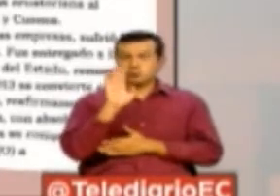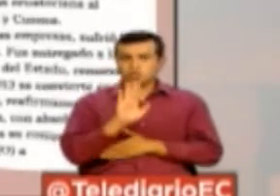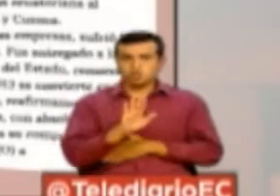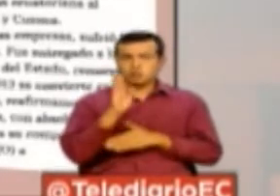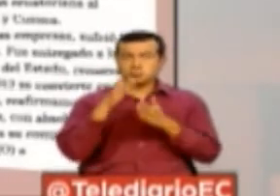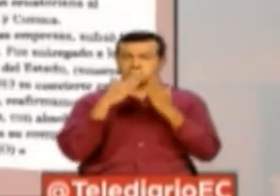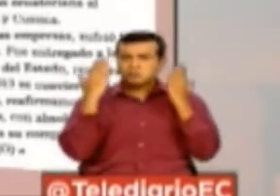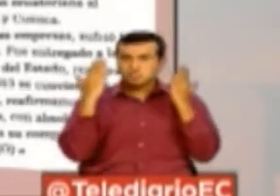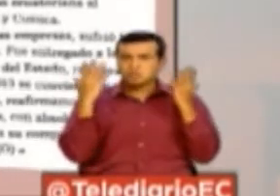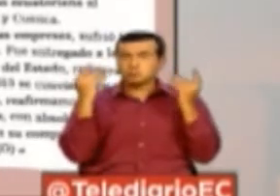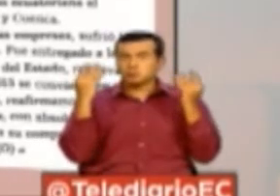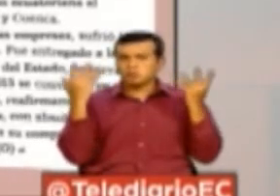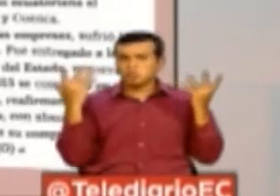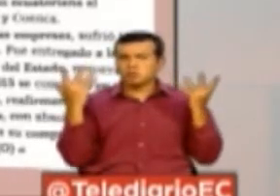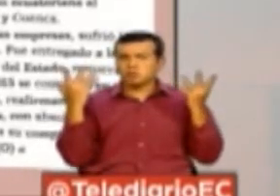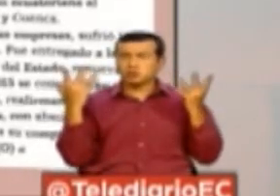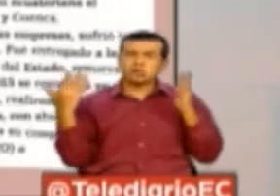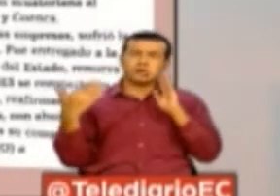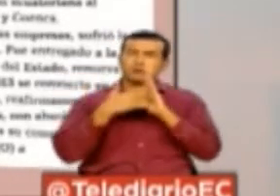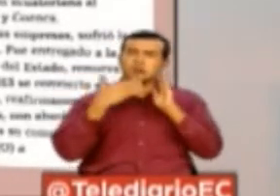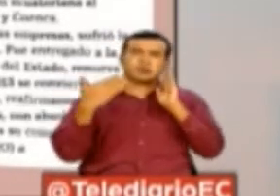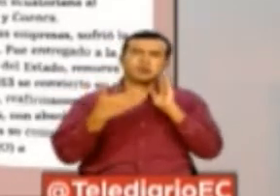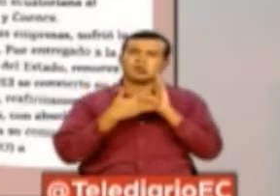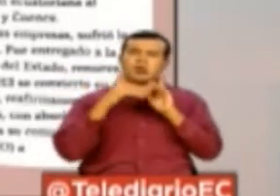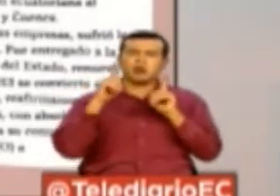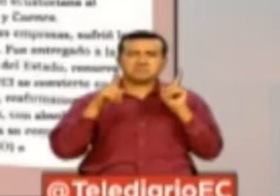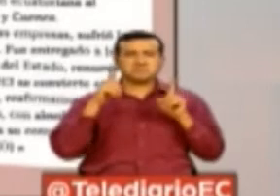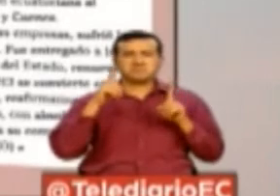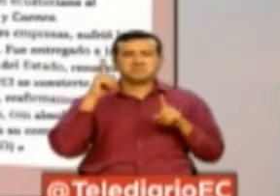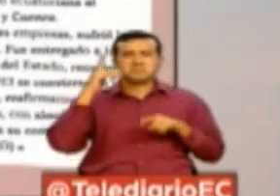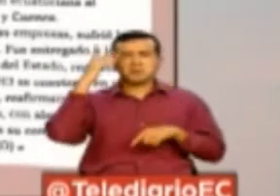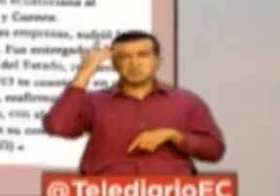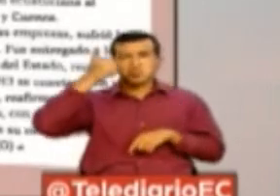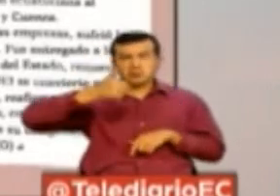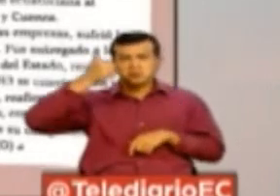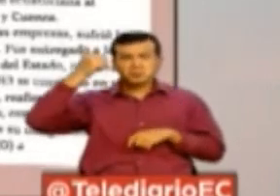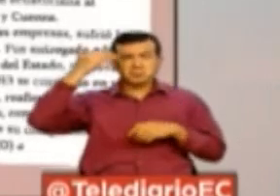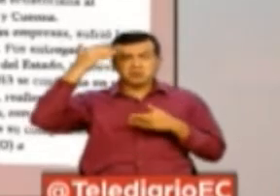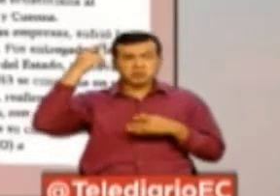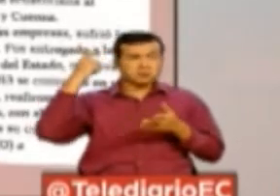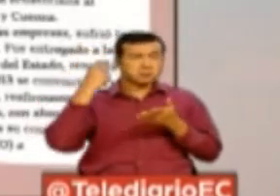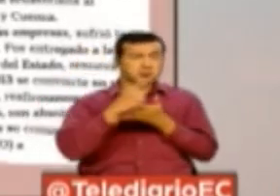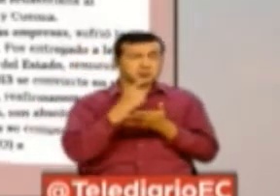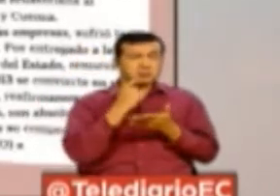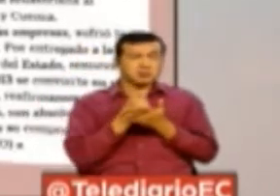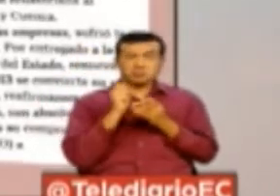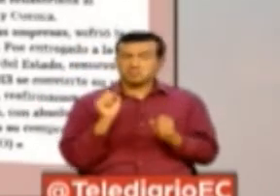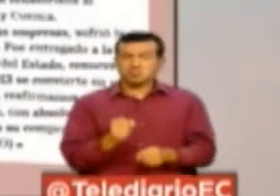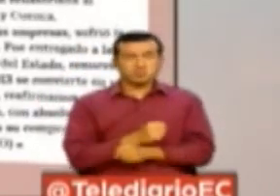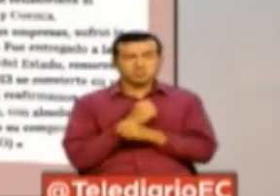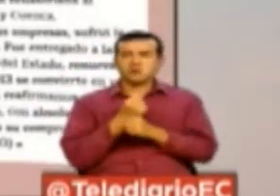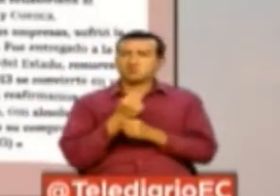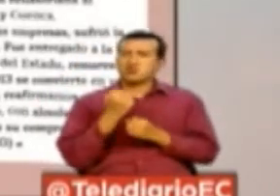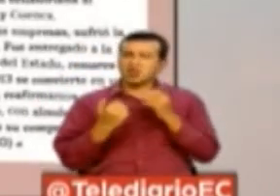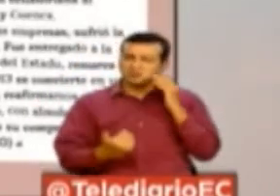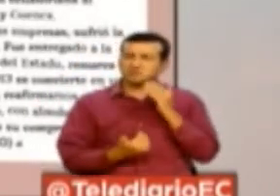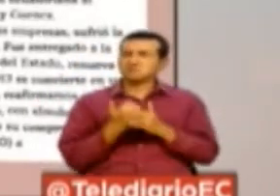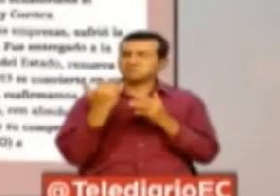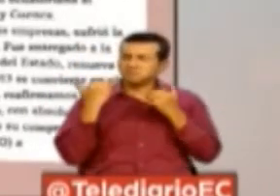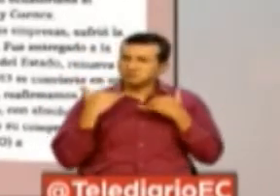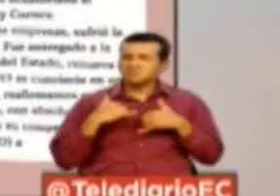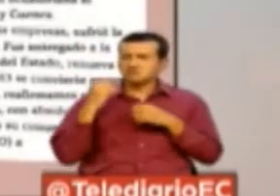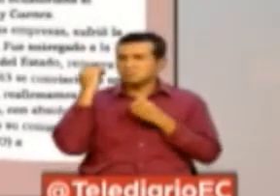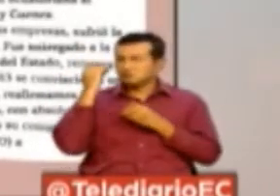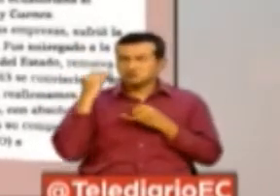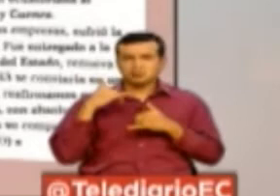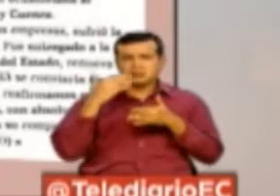diario que como muchos sufrió los ataques de la intolerancia del poder político lo que nunca le impidió ser innovador y